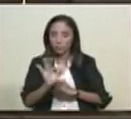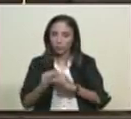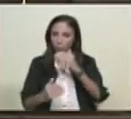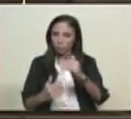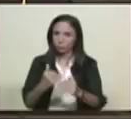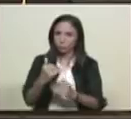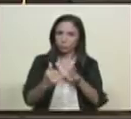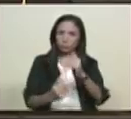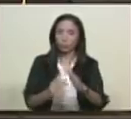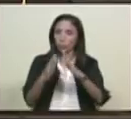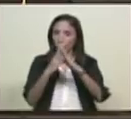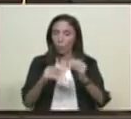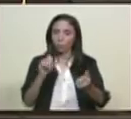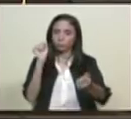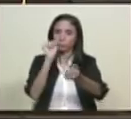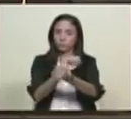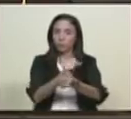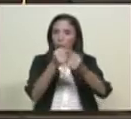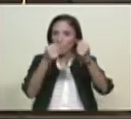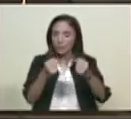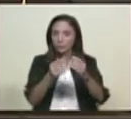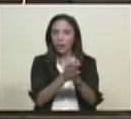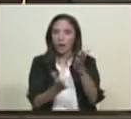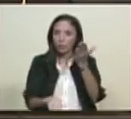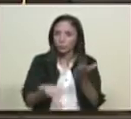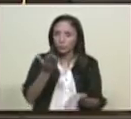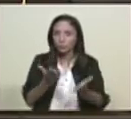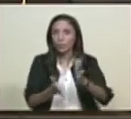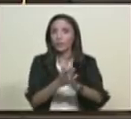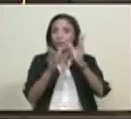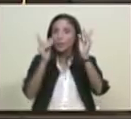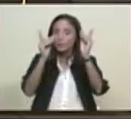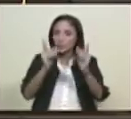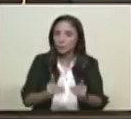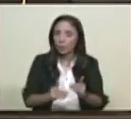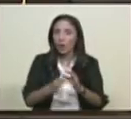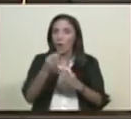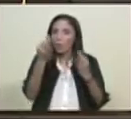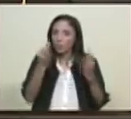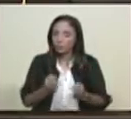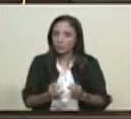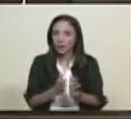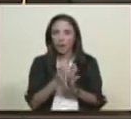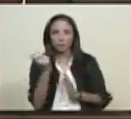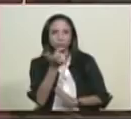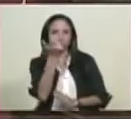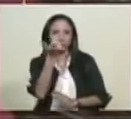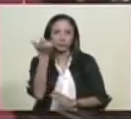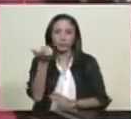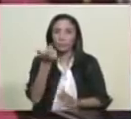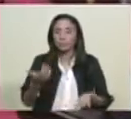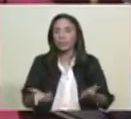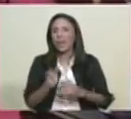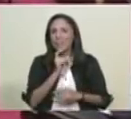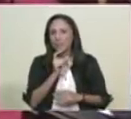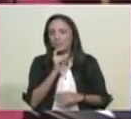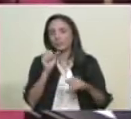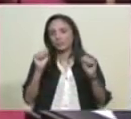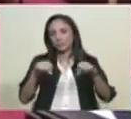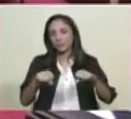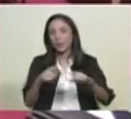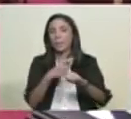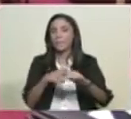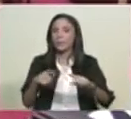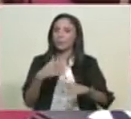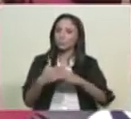penales ocupan el balance de las decisiones, ir a la búsqueda difícil, compleja, de un estado